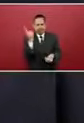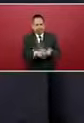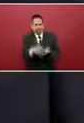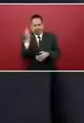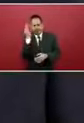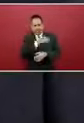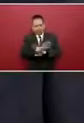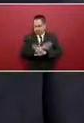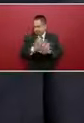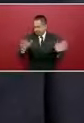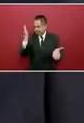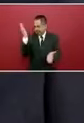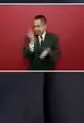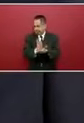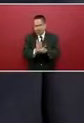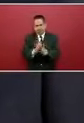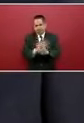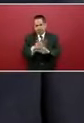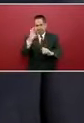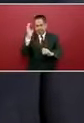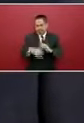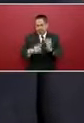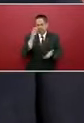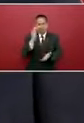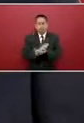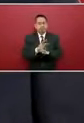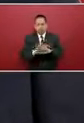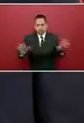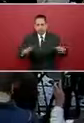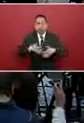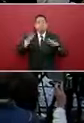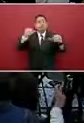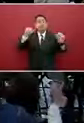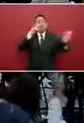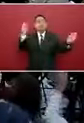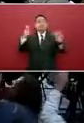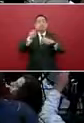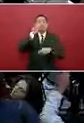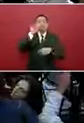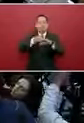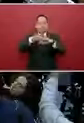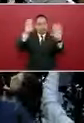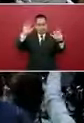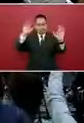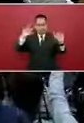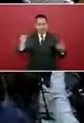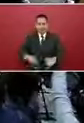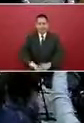Eso ya no, se acabó. Bueno, ya, nos vemos mañana. Adiós.